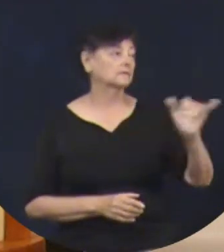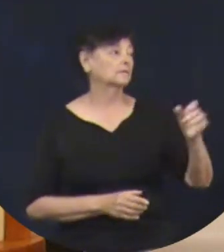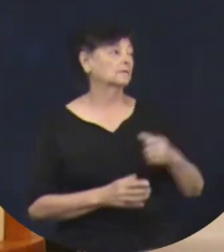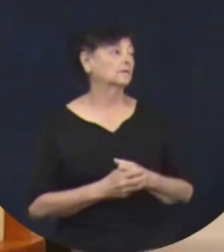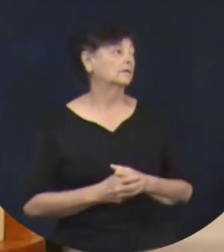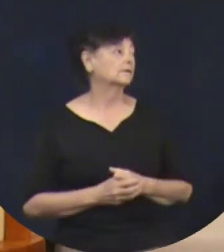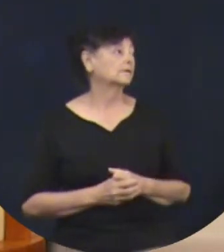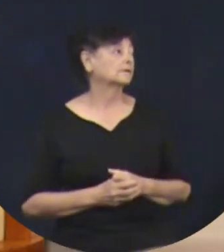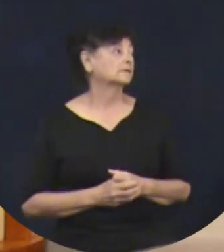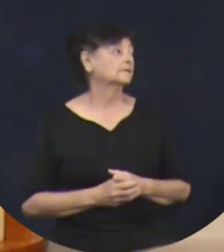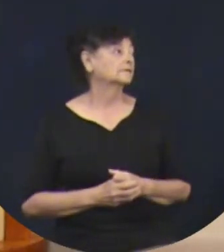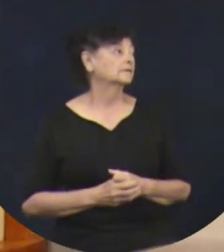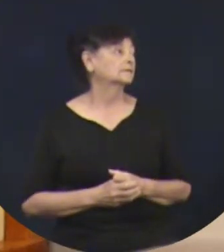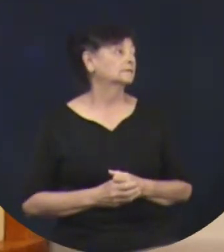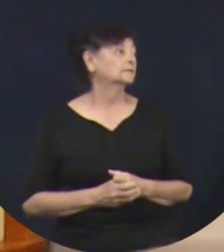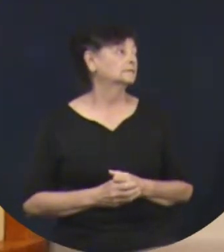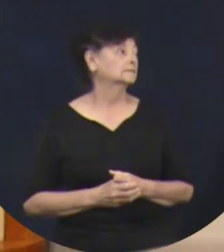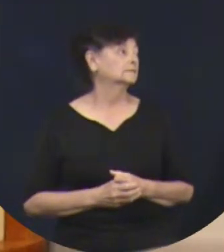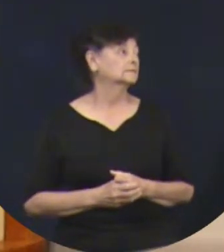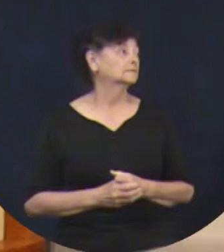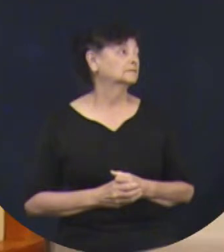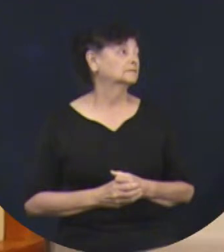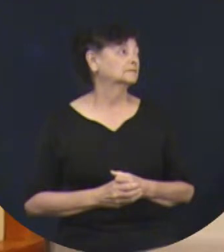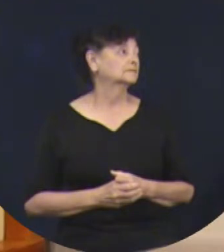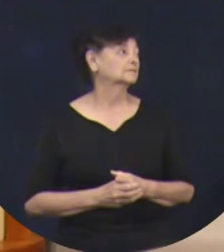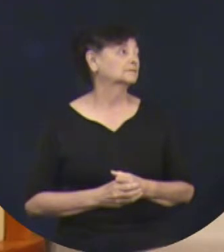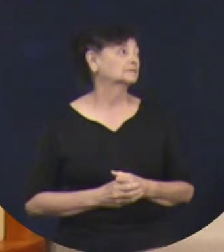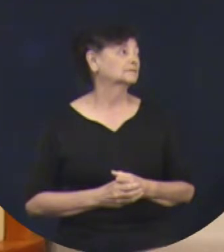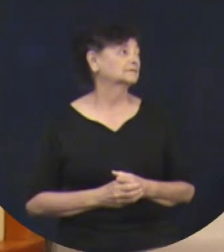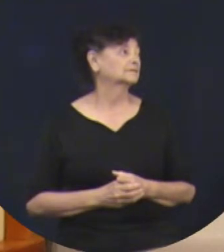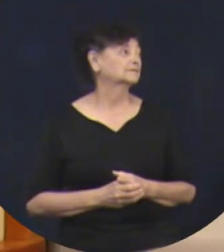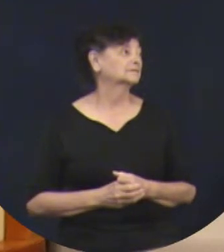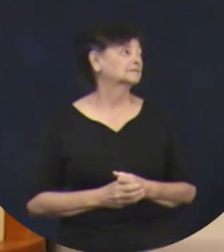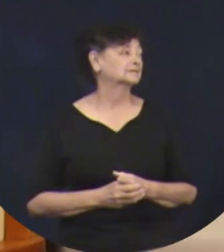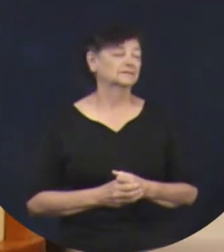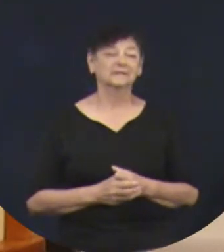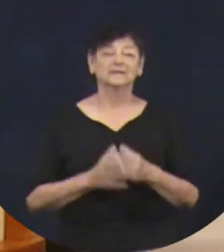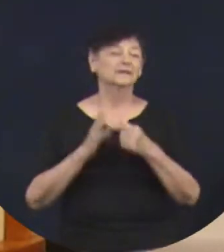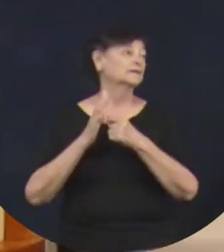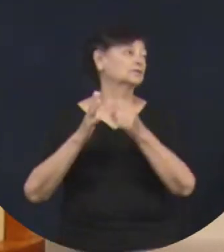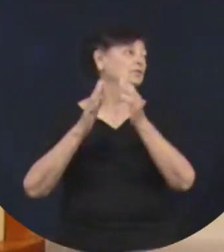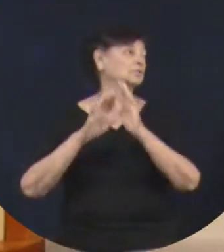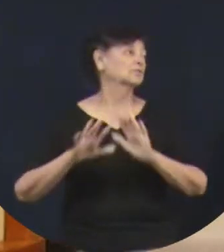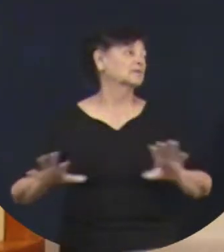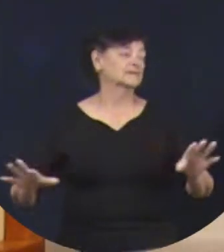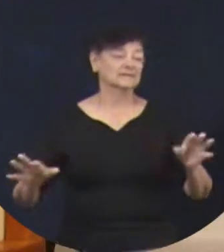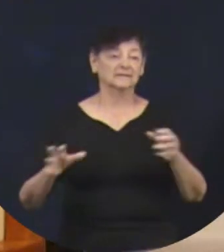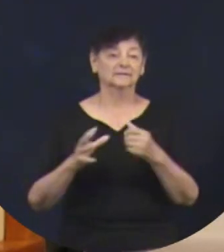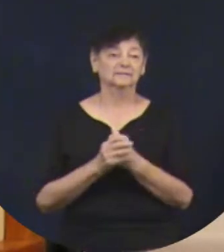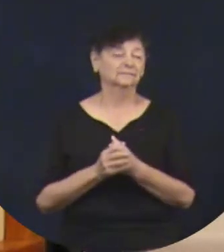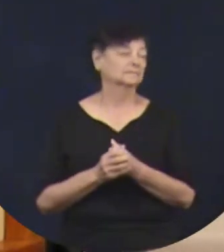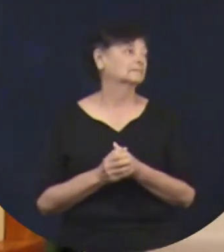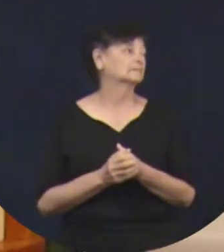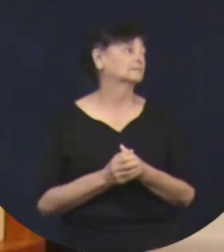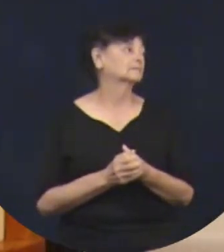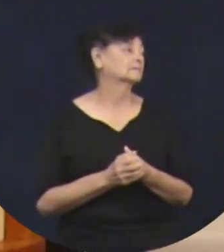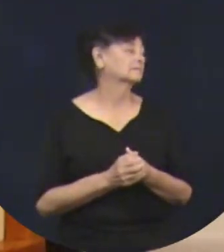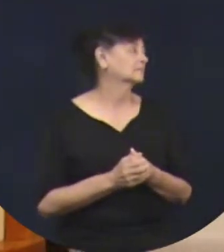espíritu. Dense un señal de paz. Hasta Cristo.